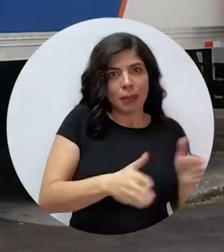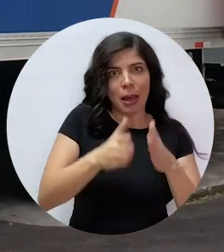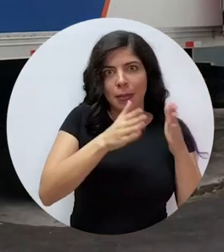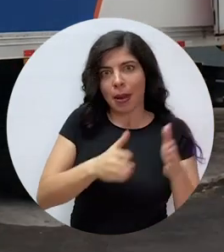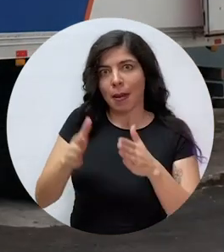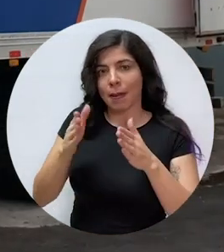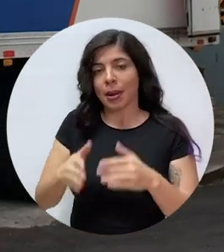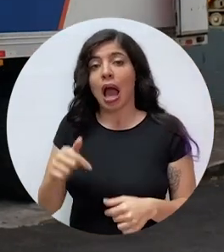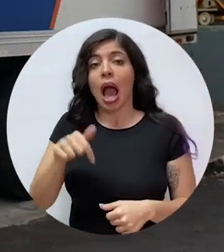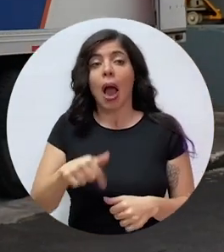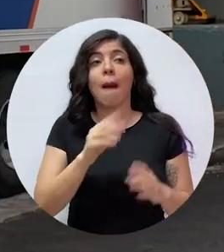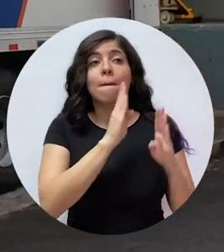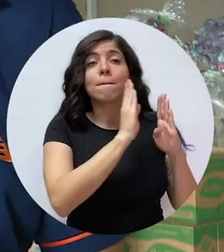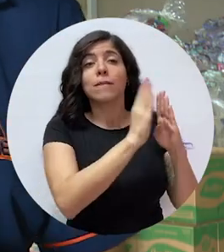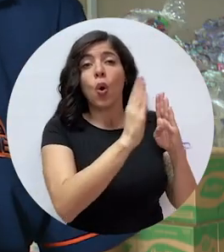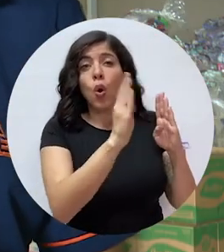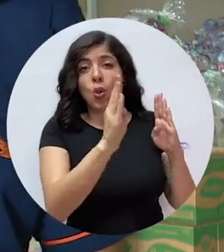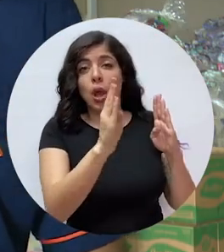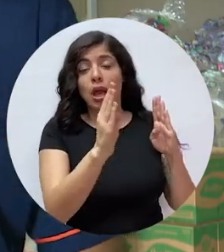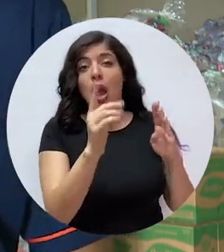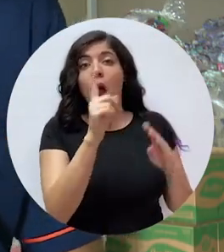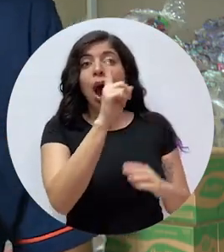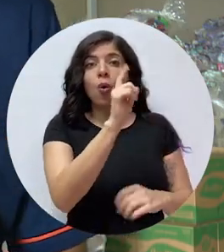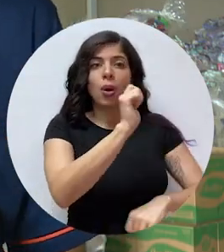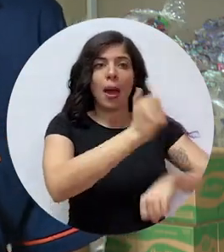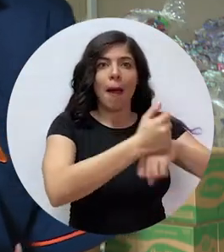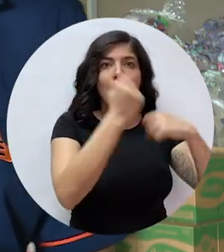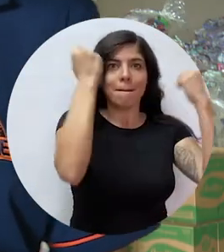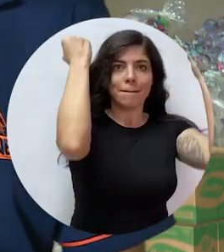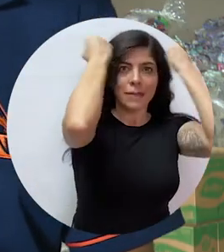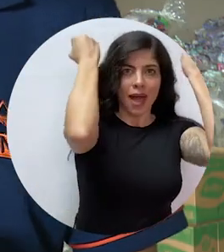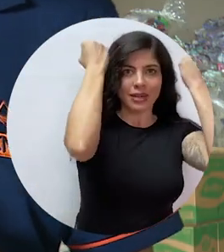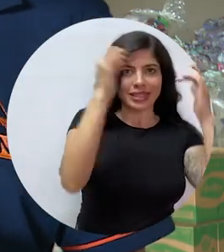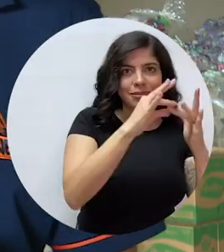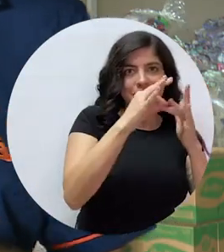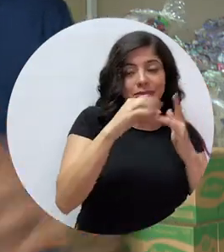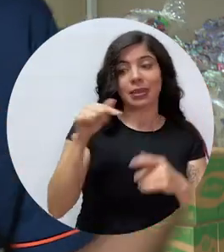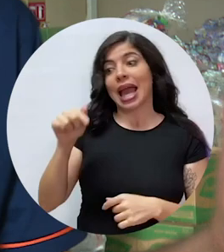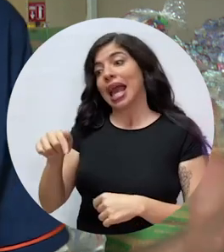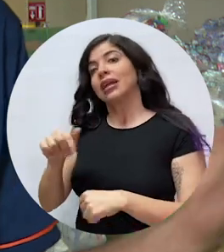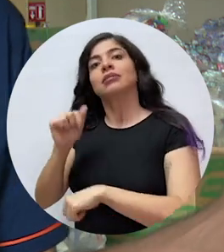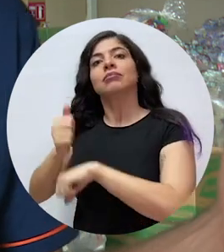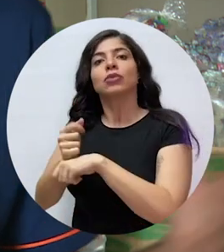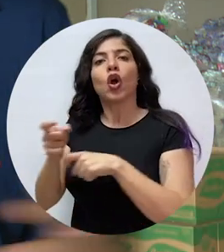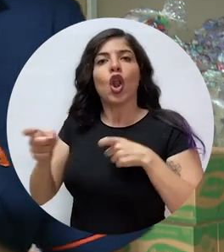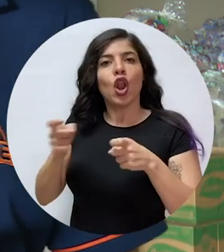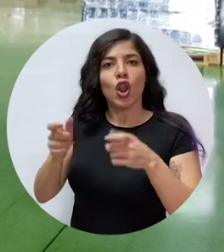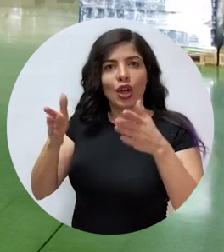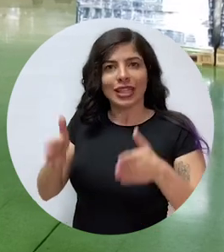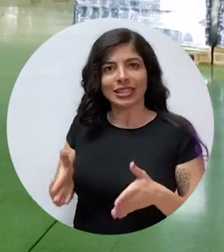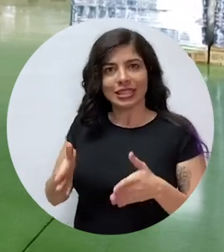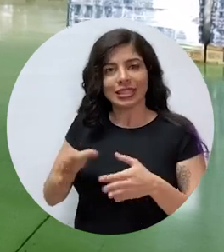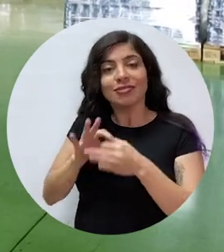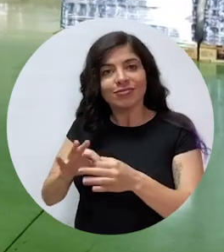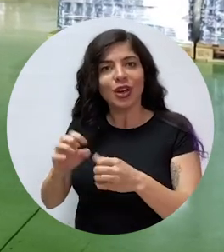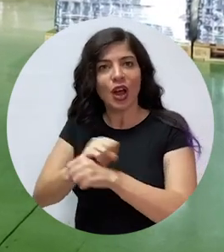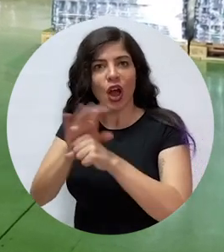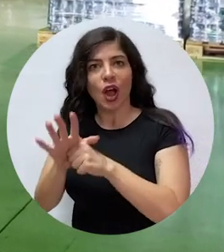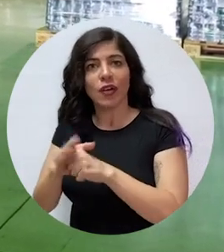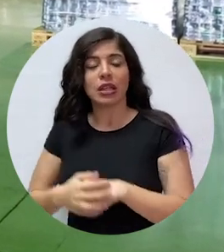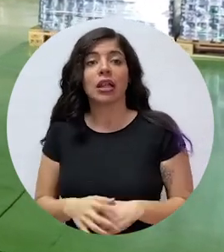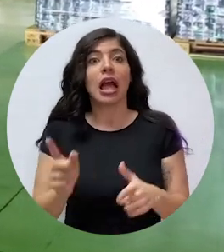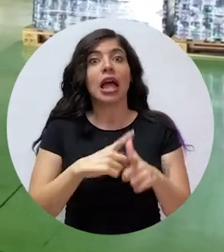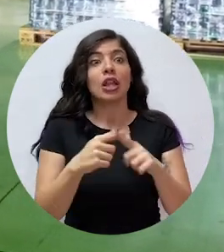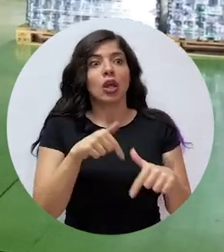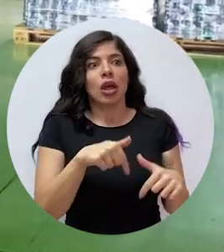costarricenses. Nosotros tenemos dos bodegas. Tenemos una en Pavas, que es la bodega principal, y esta que es realmente la de logística del